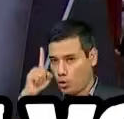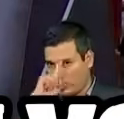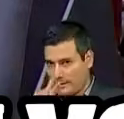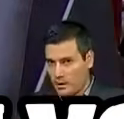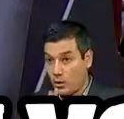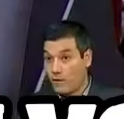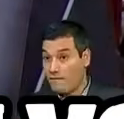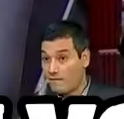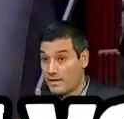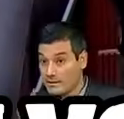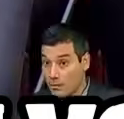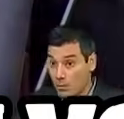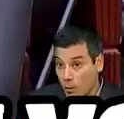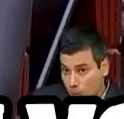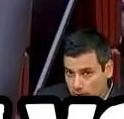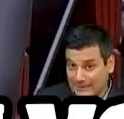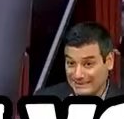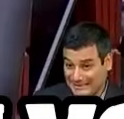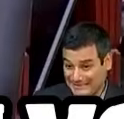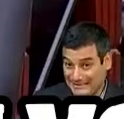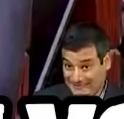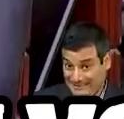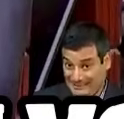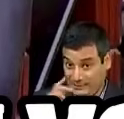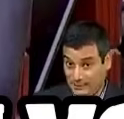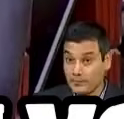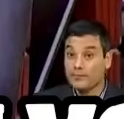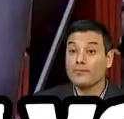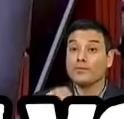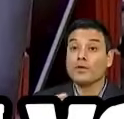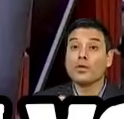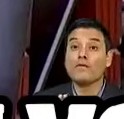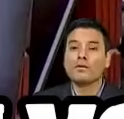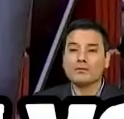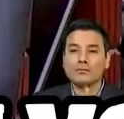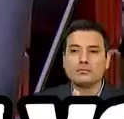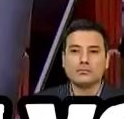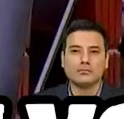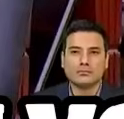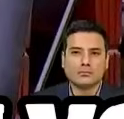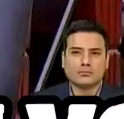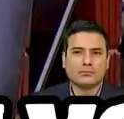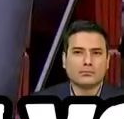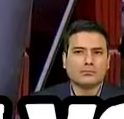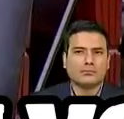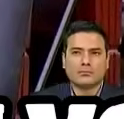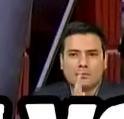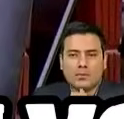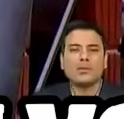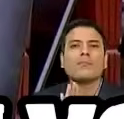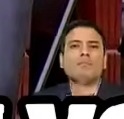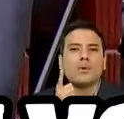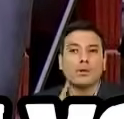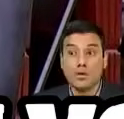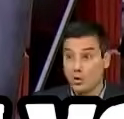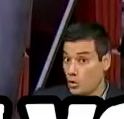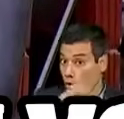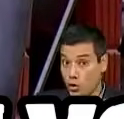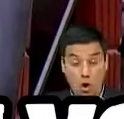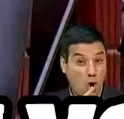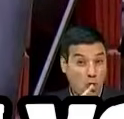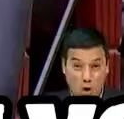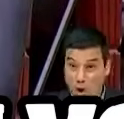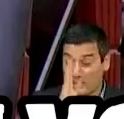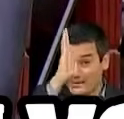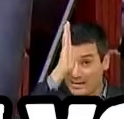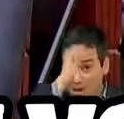Faz de que esto se mande a las áreas, porque me parece que si lo votamos en contra, pues ya se queda sin materia. Pero hay un oficio que